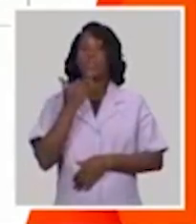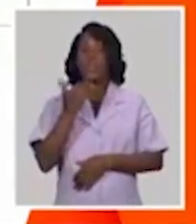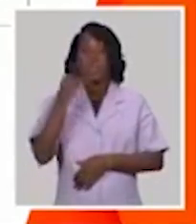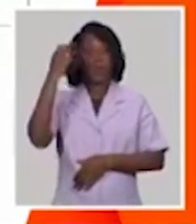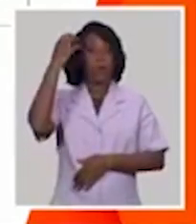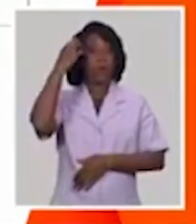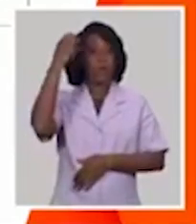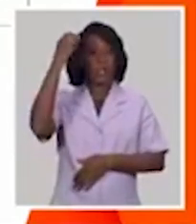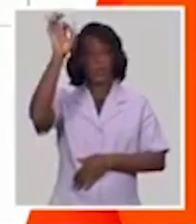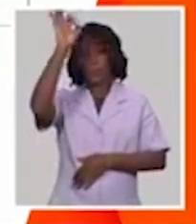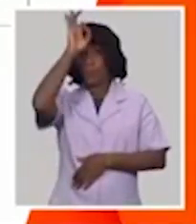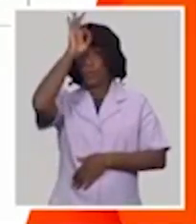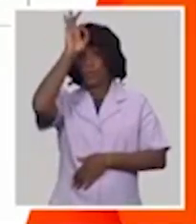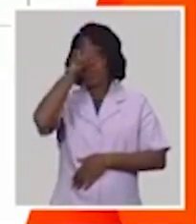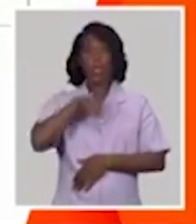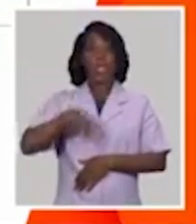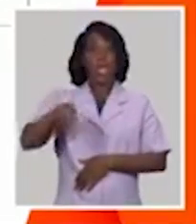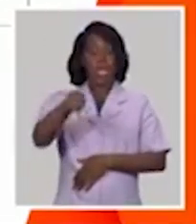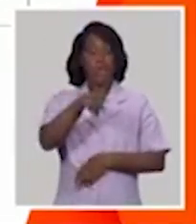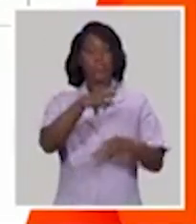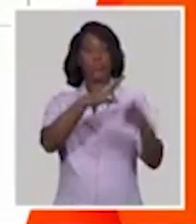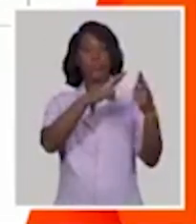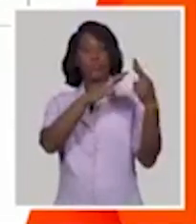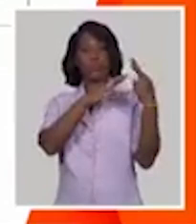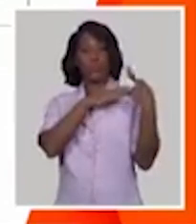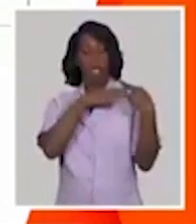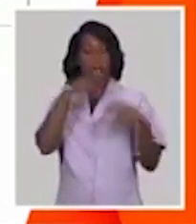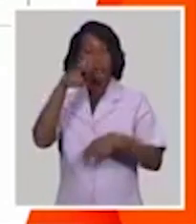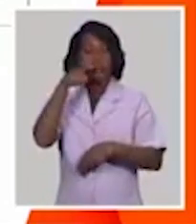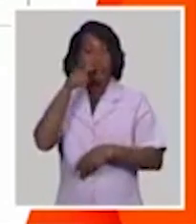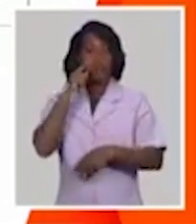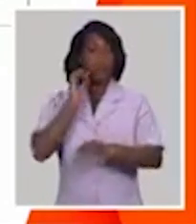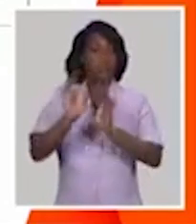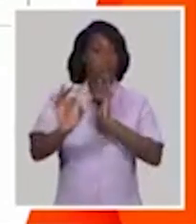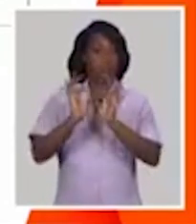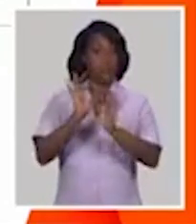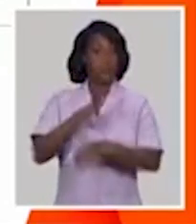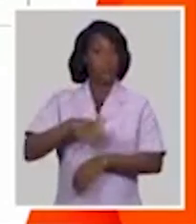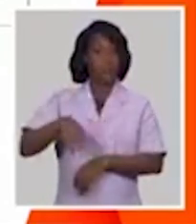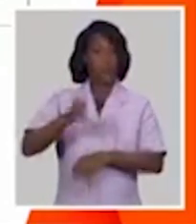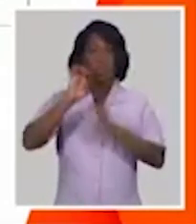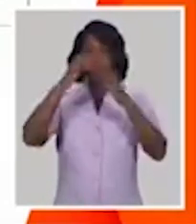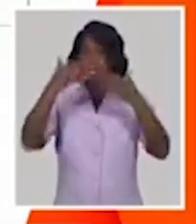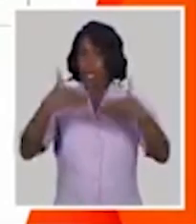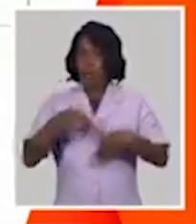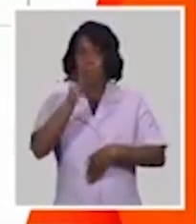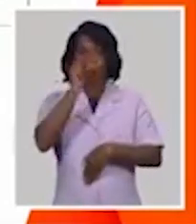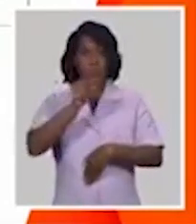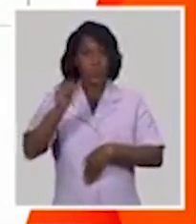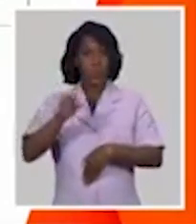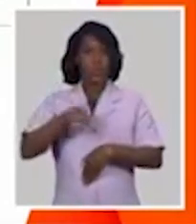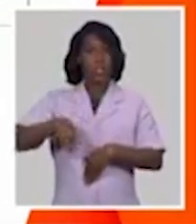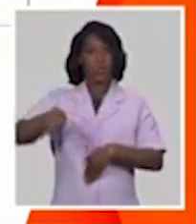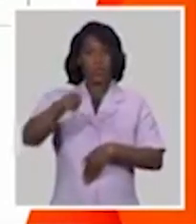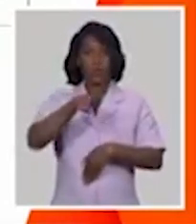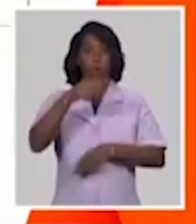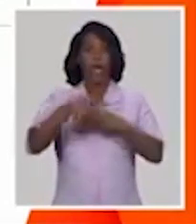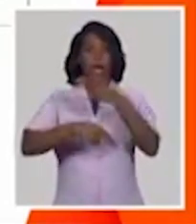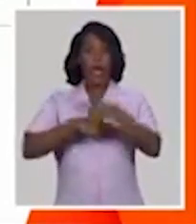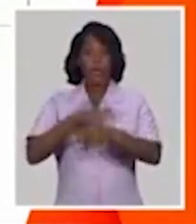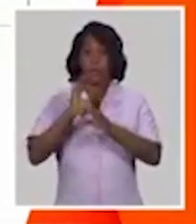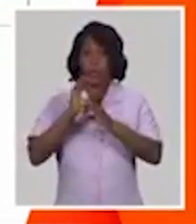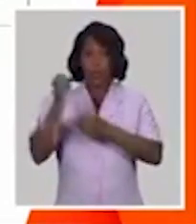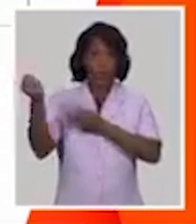del Interior, a la Dirección Integral de Supervisión y Control, al Cuerpo de Inspectores de Salud, Inspección Estatal de Transporte,